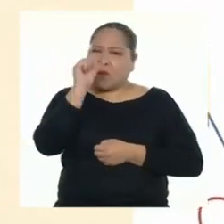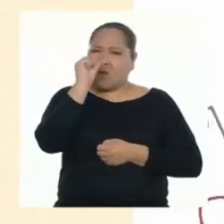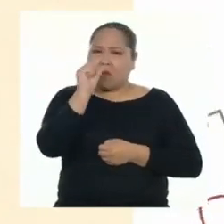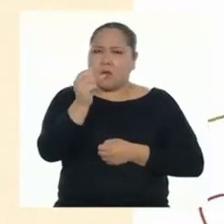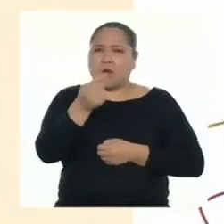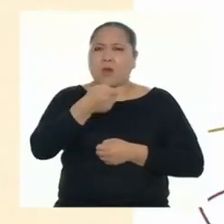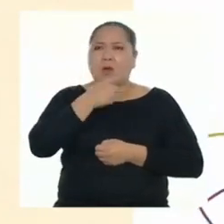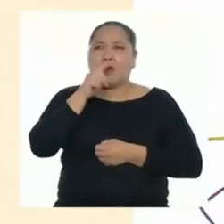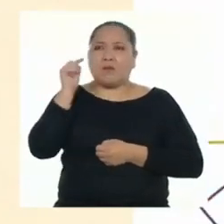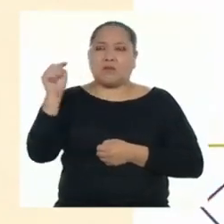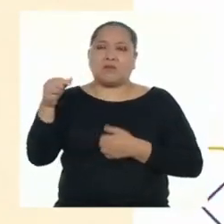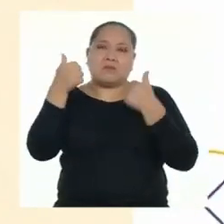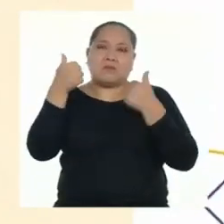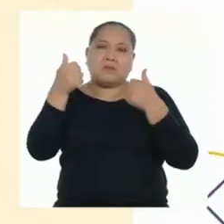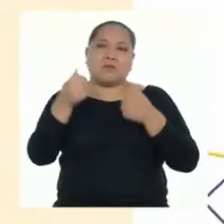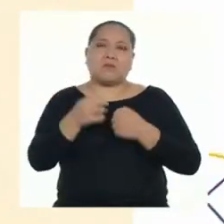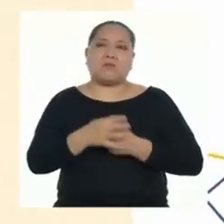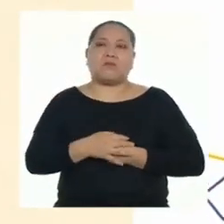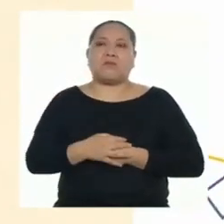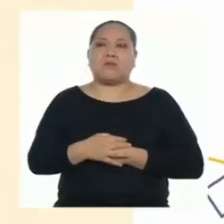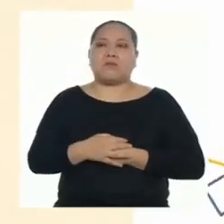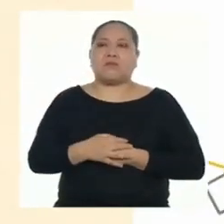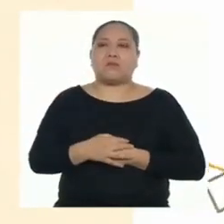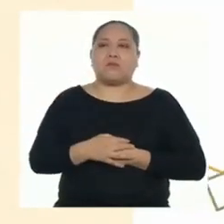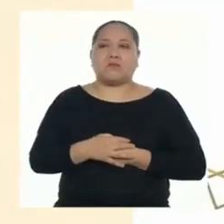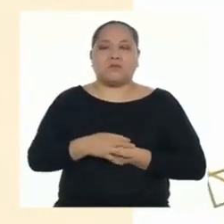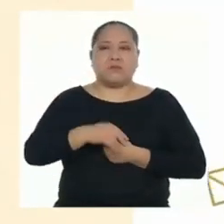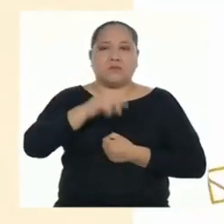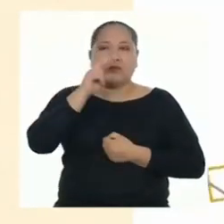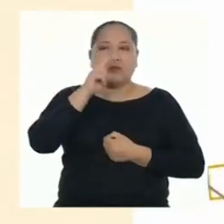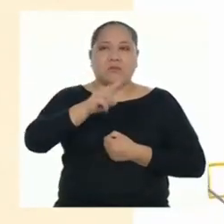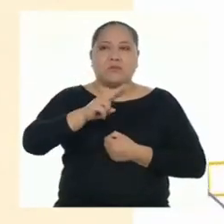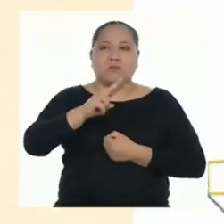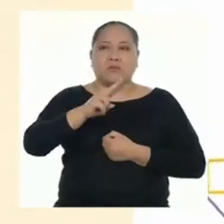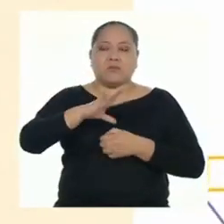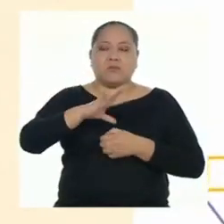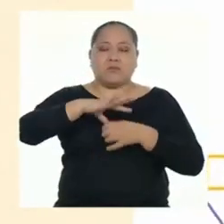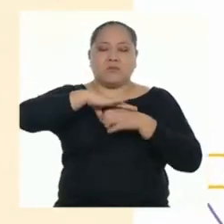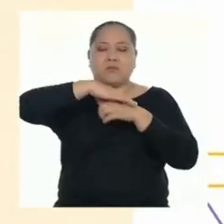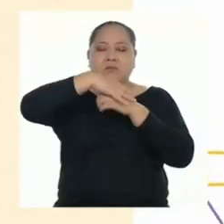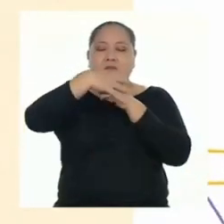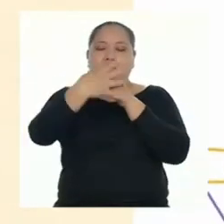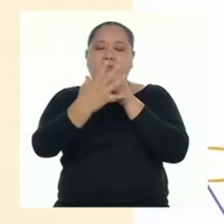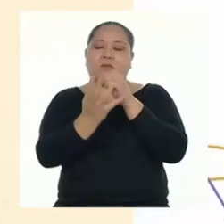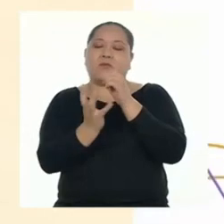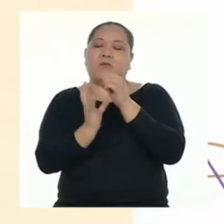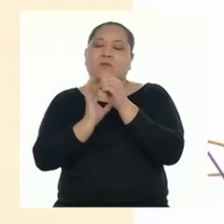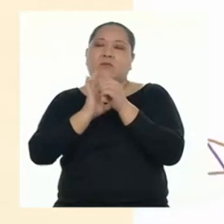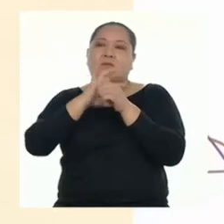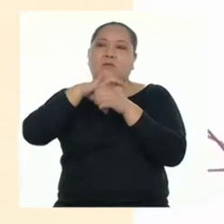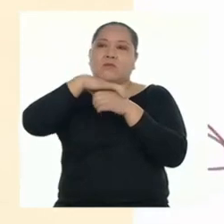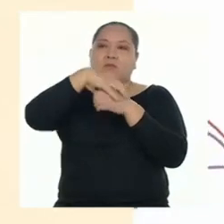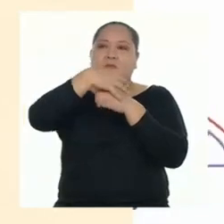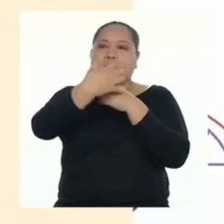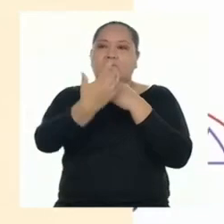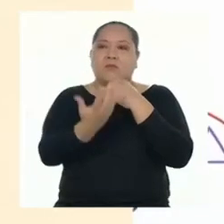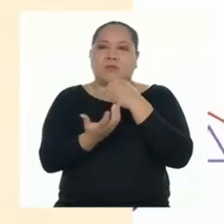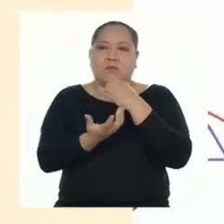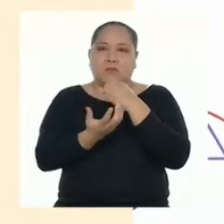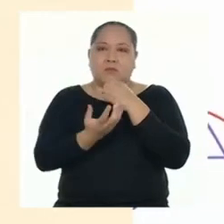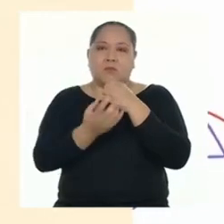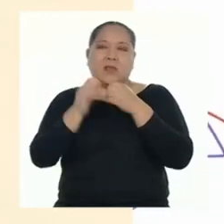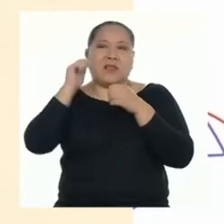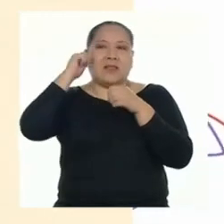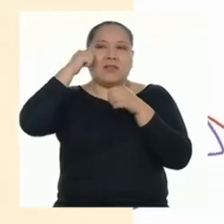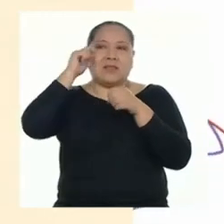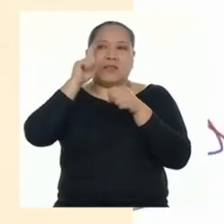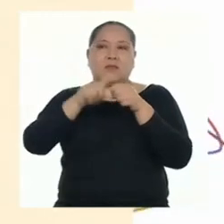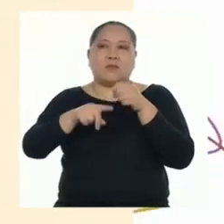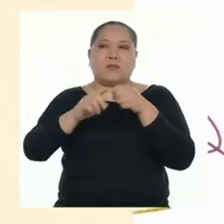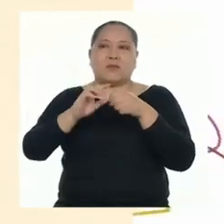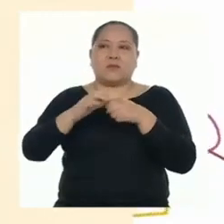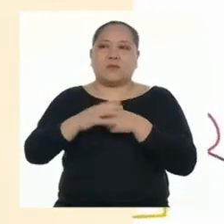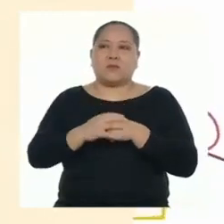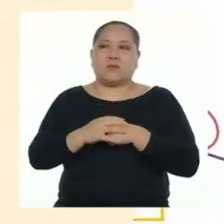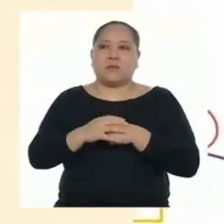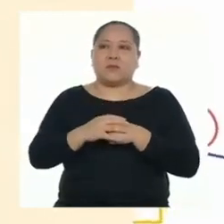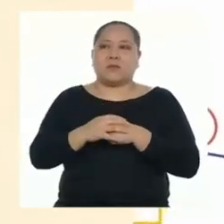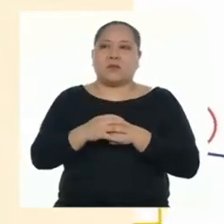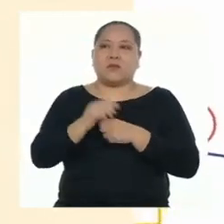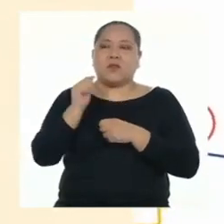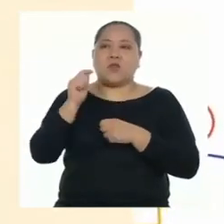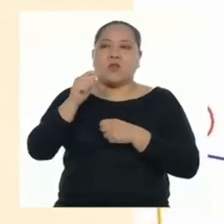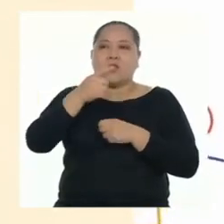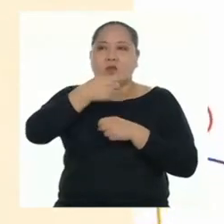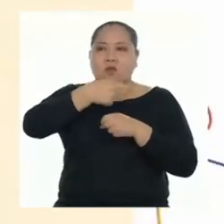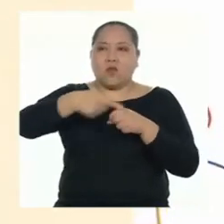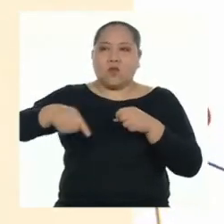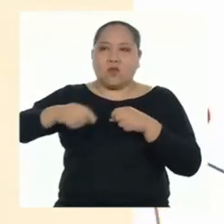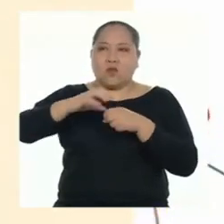experimento, eso vale. 2. Sacar la envoltura superficial o cáscara de las cebollas con la ayuda del